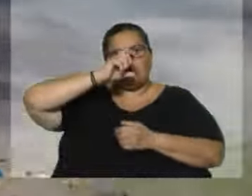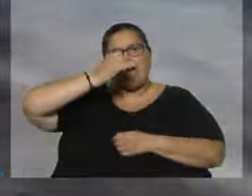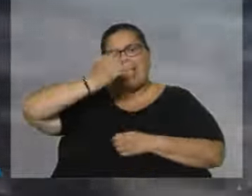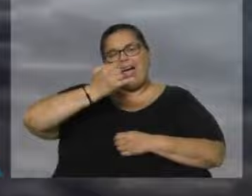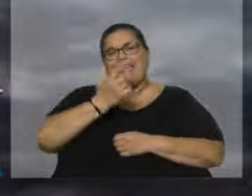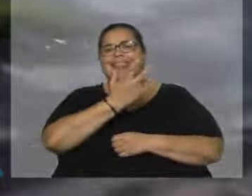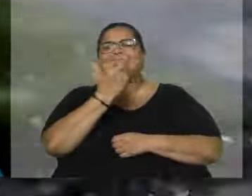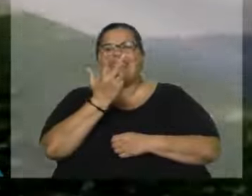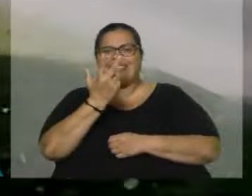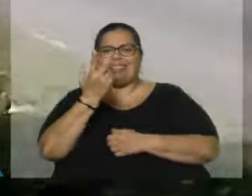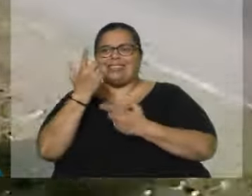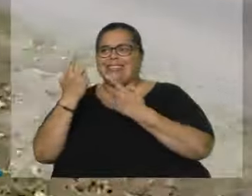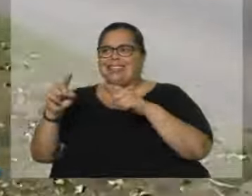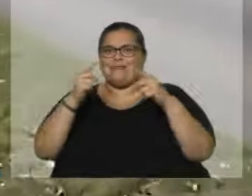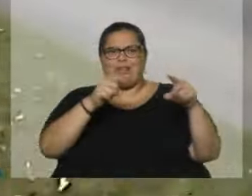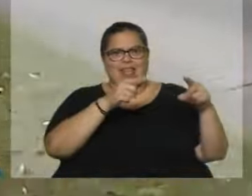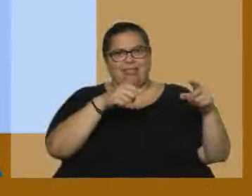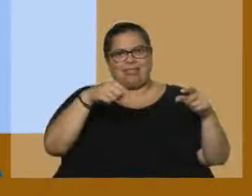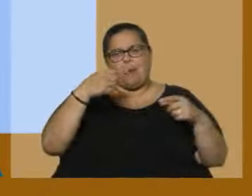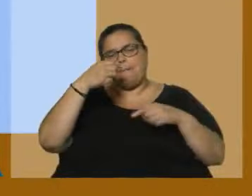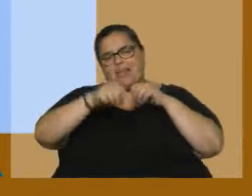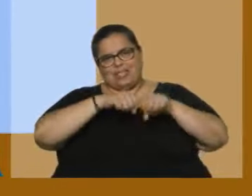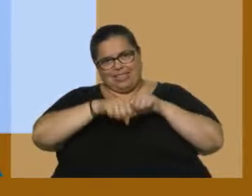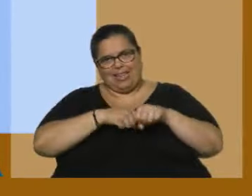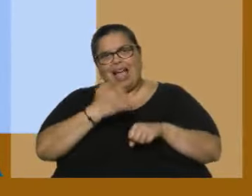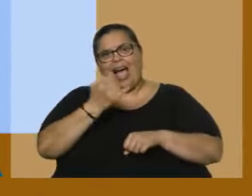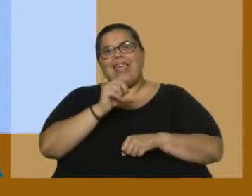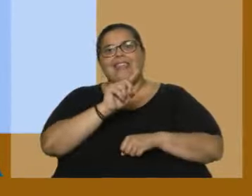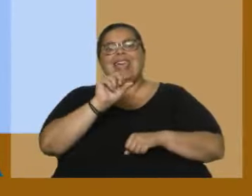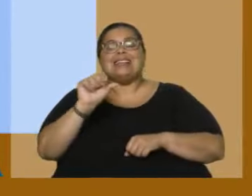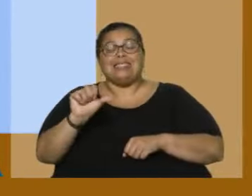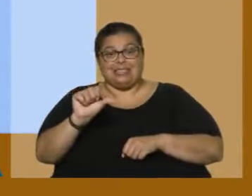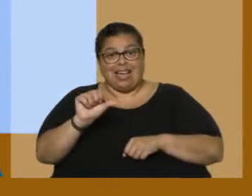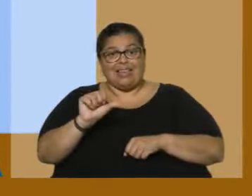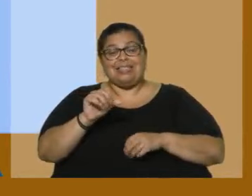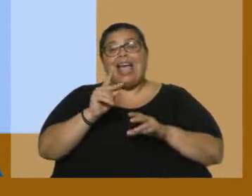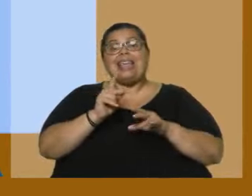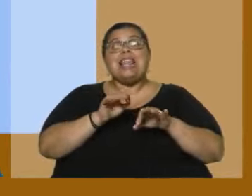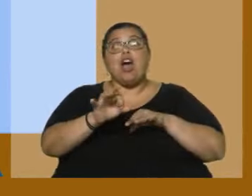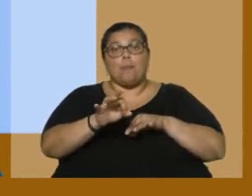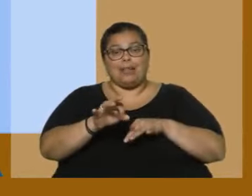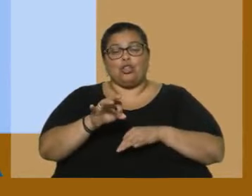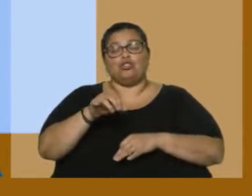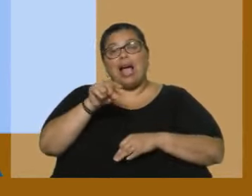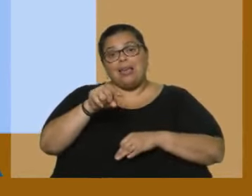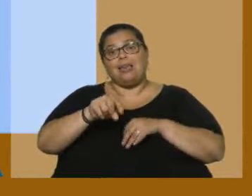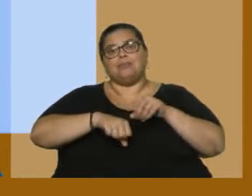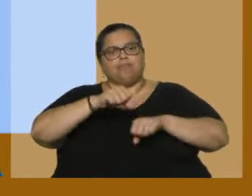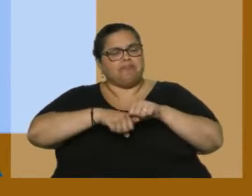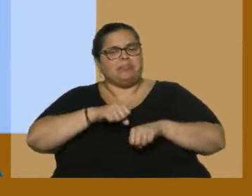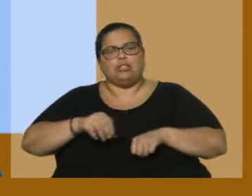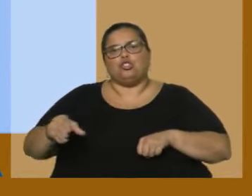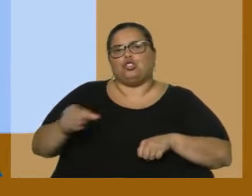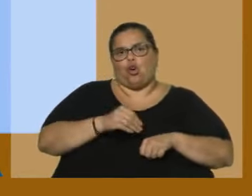infraestructura proyectada para la bicicleta 16 km de la denominada zona 30 donde con conv viveen todos los medios de